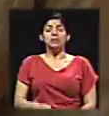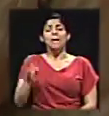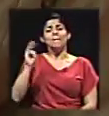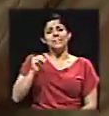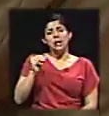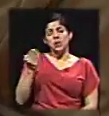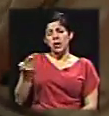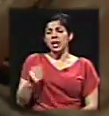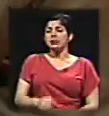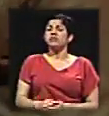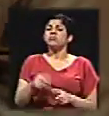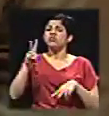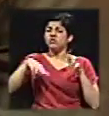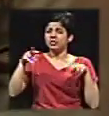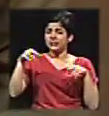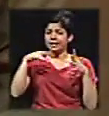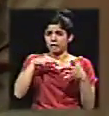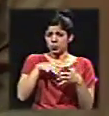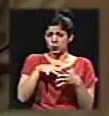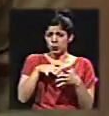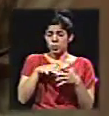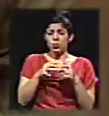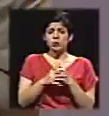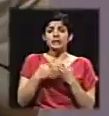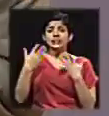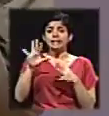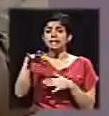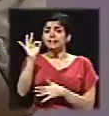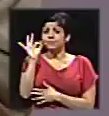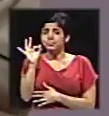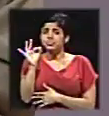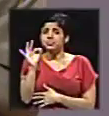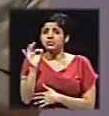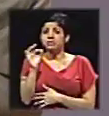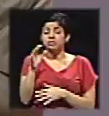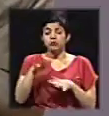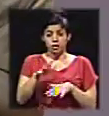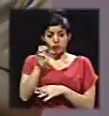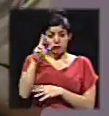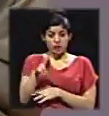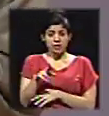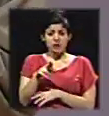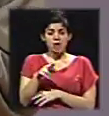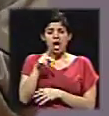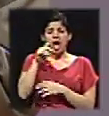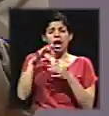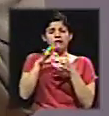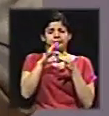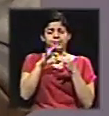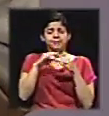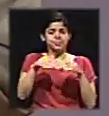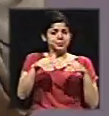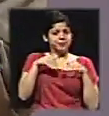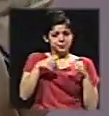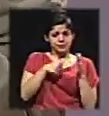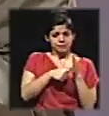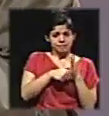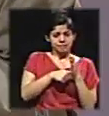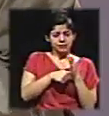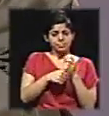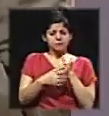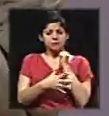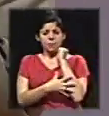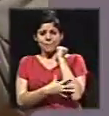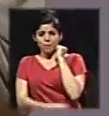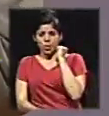Manuel, diversos estudios han encontrado, en el caso costarricense, una relación entre abstencionismo,